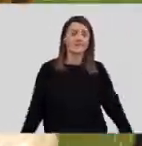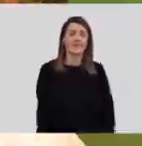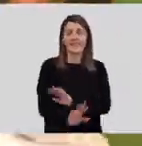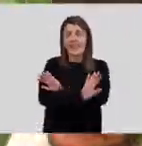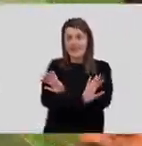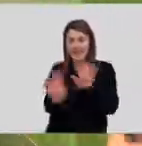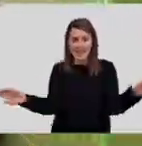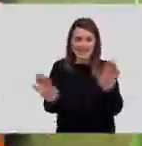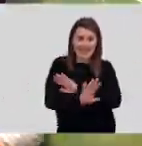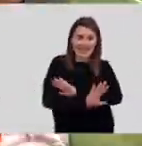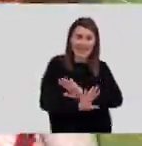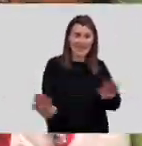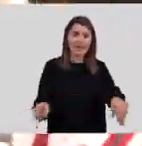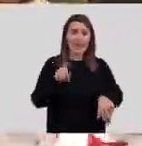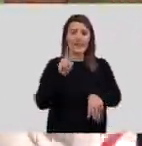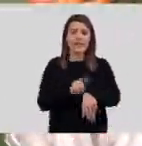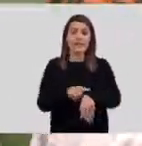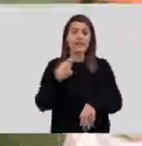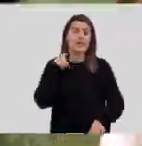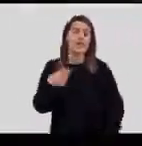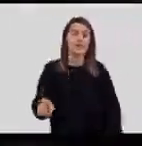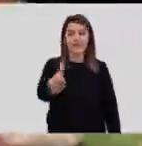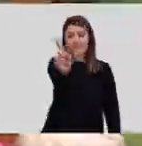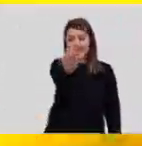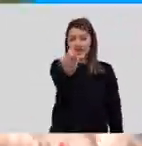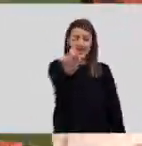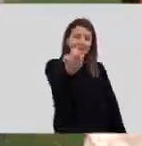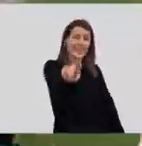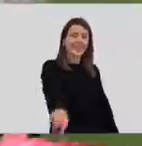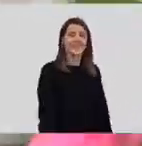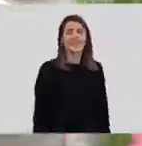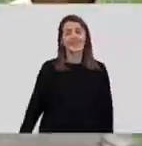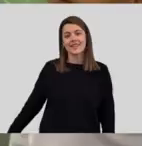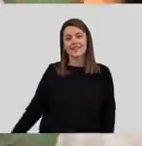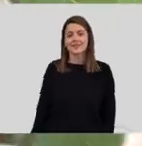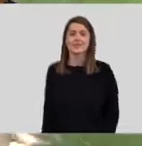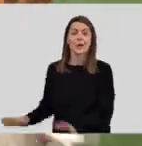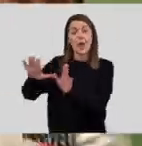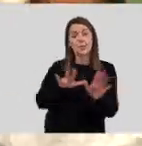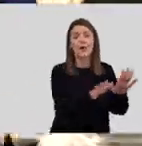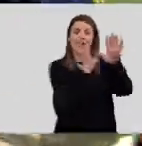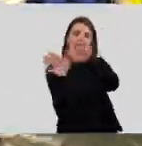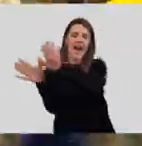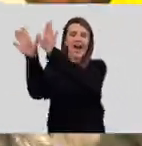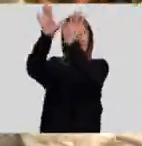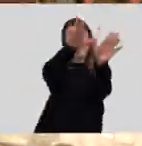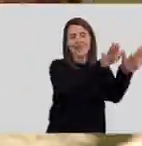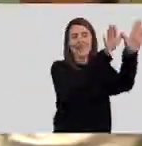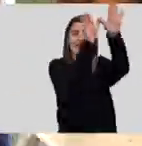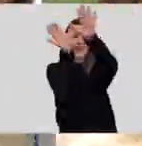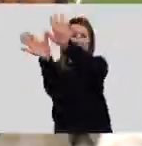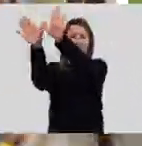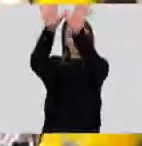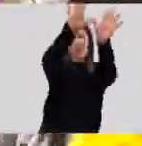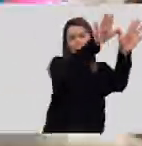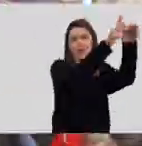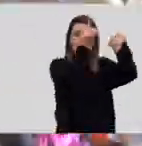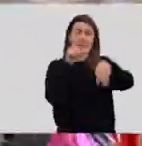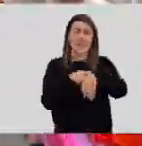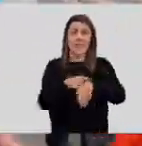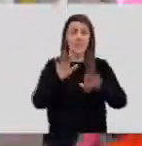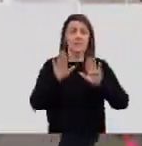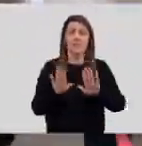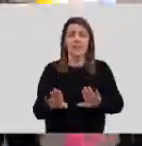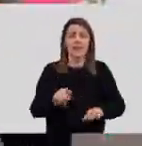ser, nada más, nada más. Ni un minuto que perder. Volar con el viento